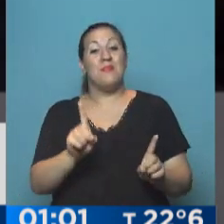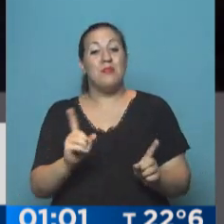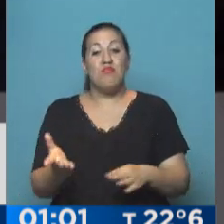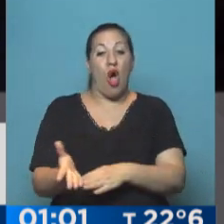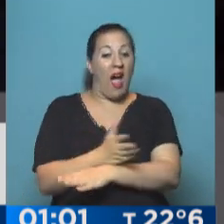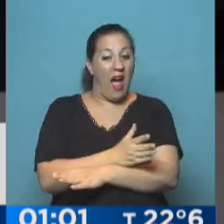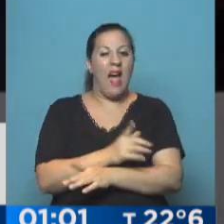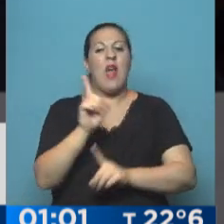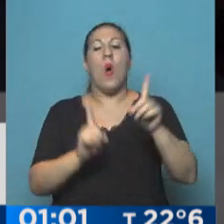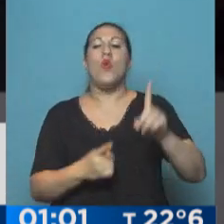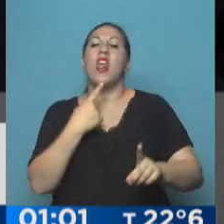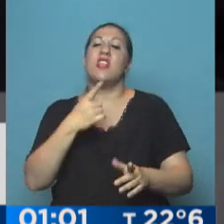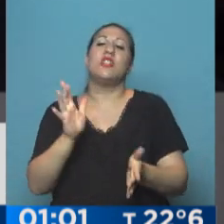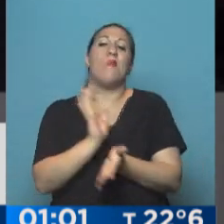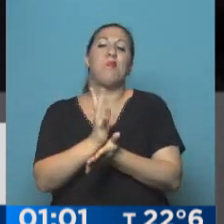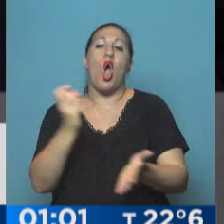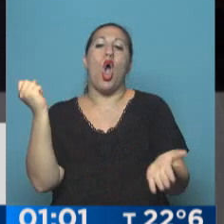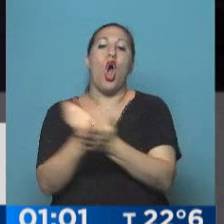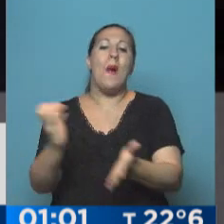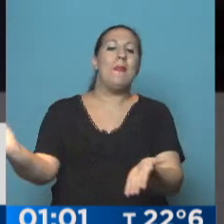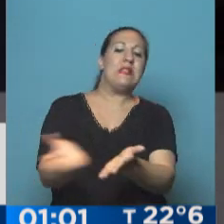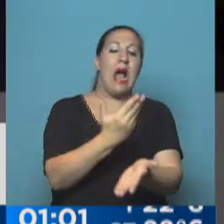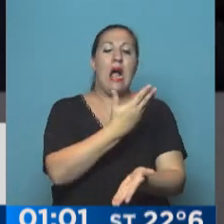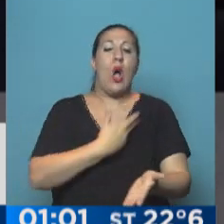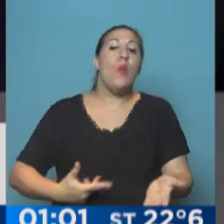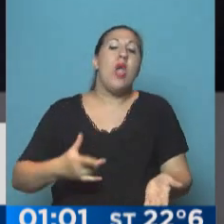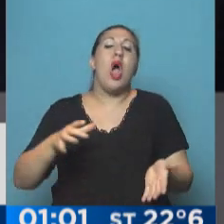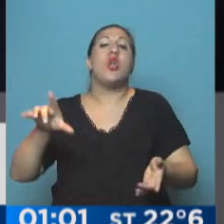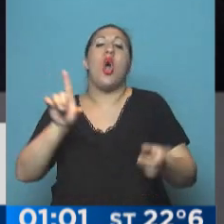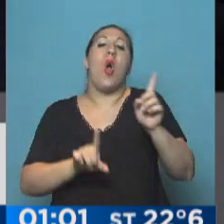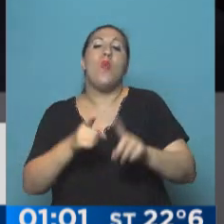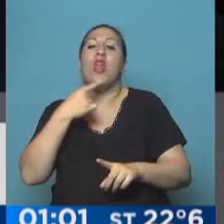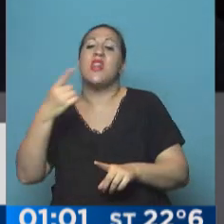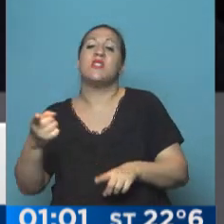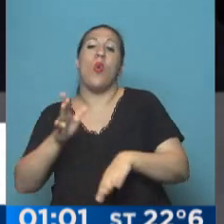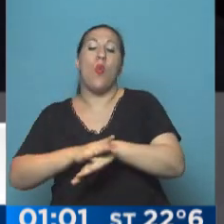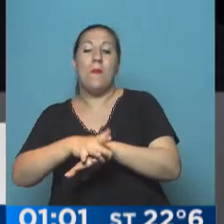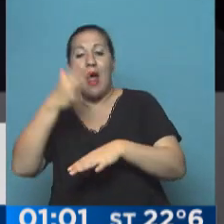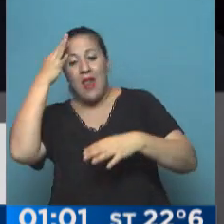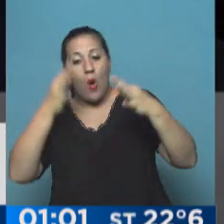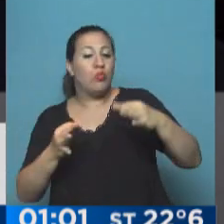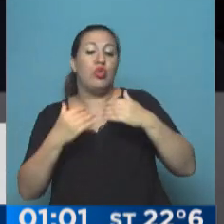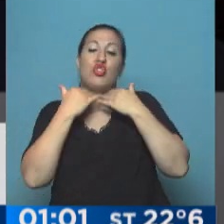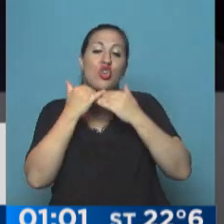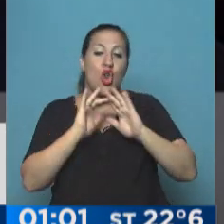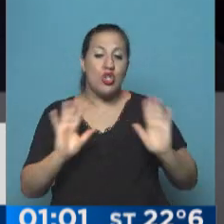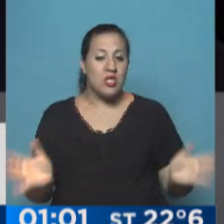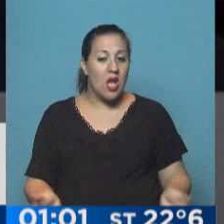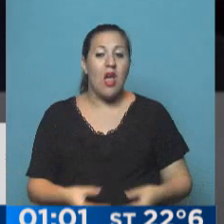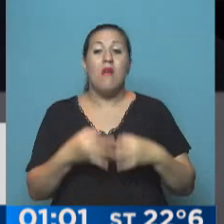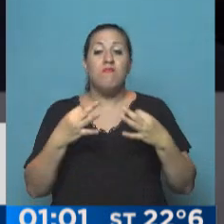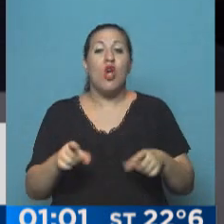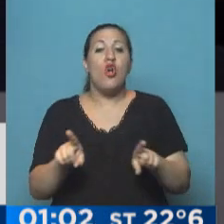este recorte, que algunos hablan golpe, puede ser un golpe blando, puede ser de la justicia, no sé qué es. Lo que es un